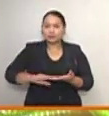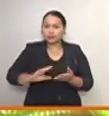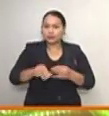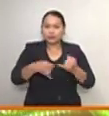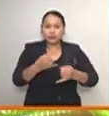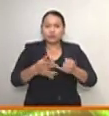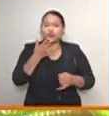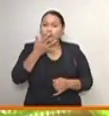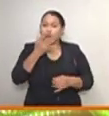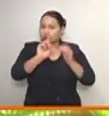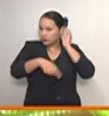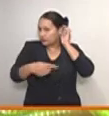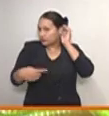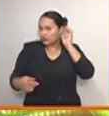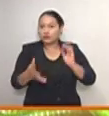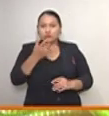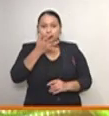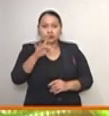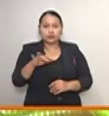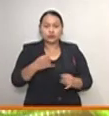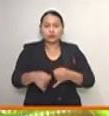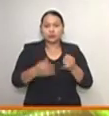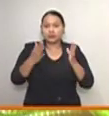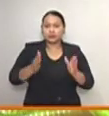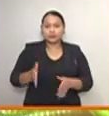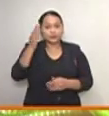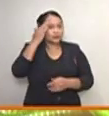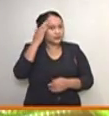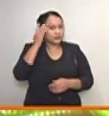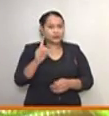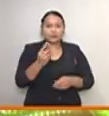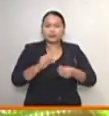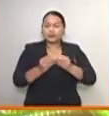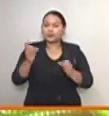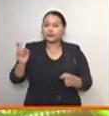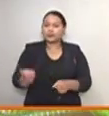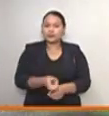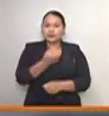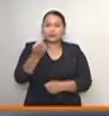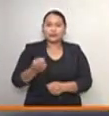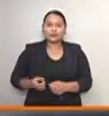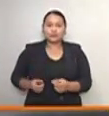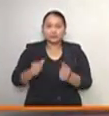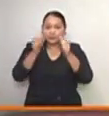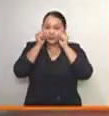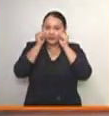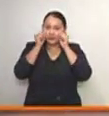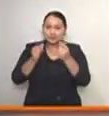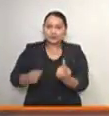de la diaria. Así que mucha suerte, jugadores, vamos a conocer nuestro primer dígito y este es, atentos,